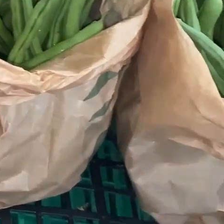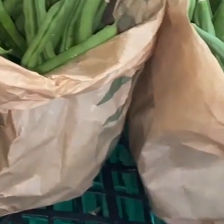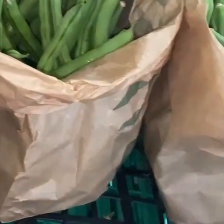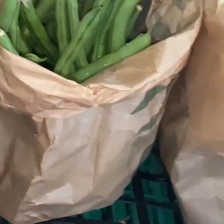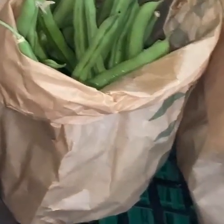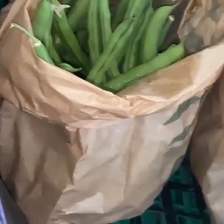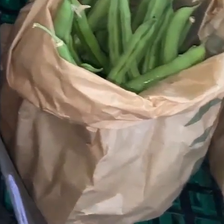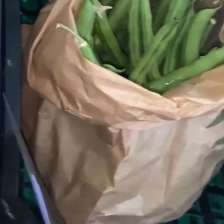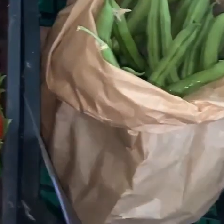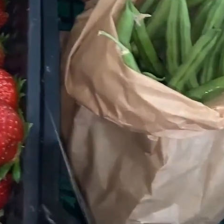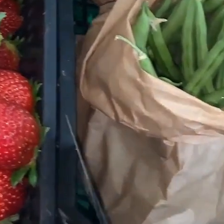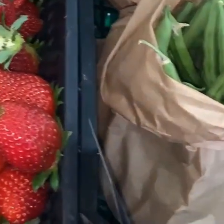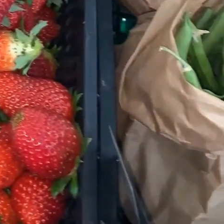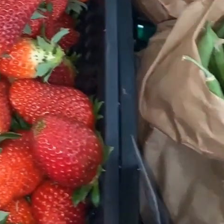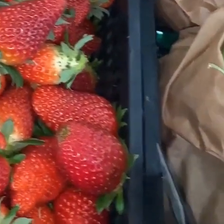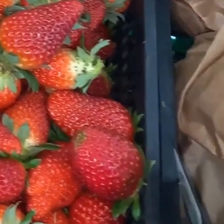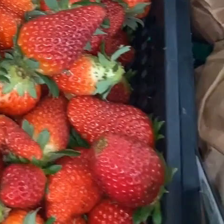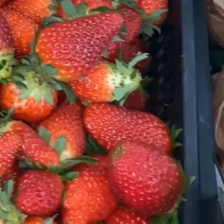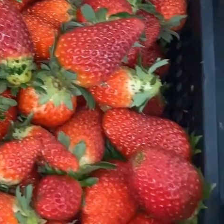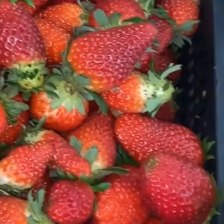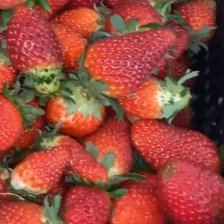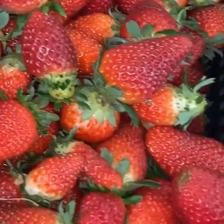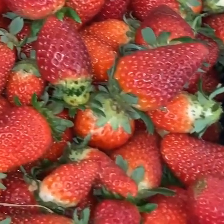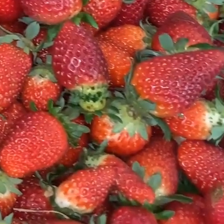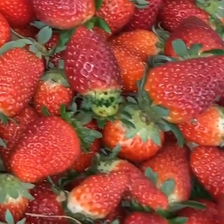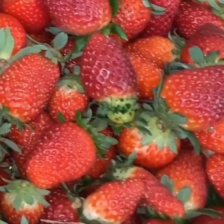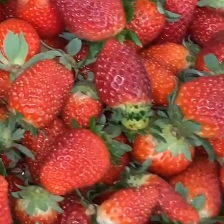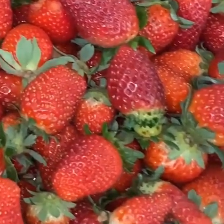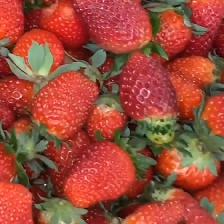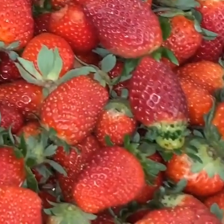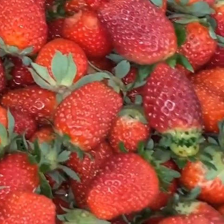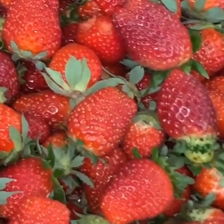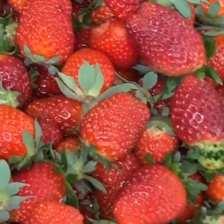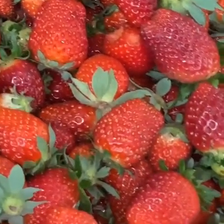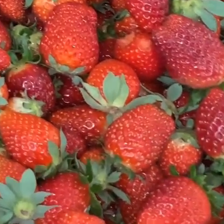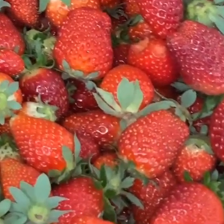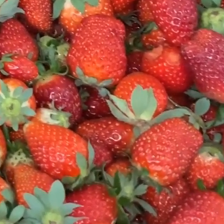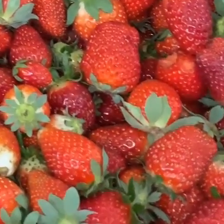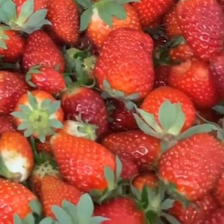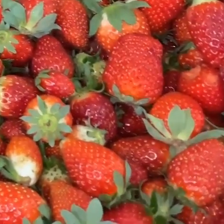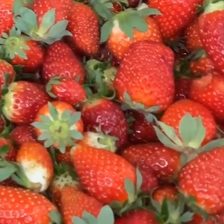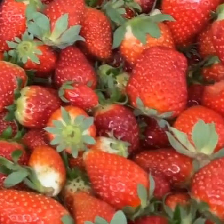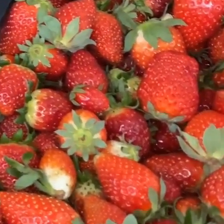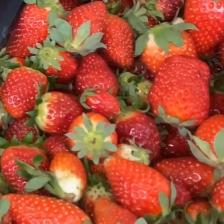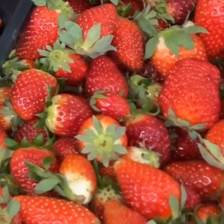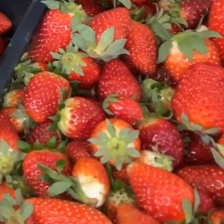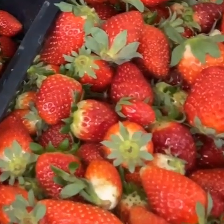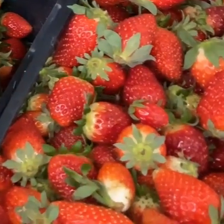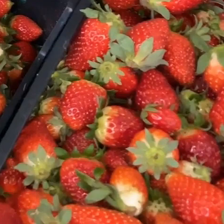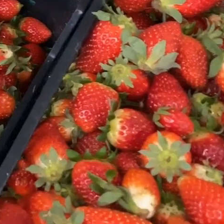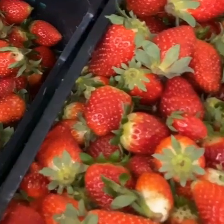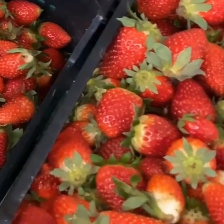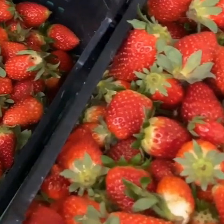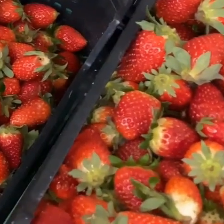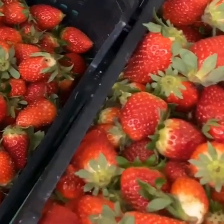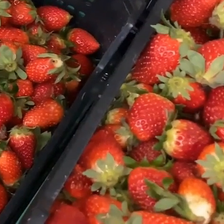uno. El personal que está atendiendo, pues con mascarillas, con guantes, hay hidrogel, se entra por una puerta, se sale por la otra. También